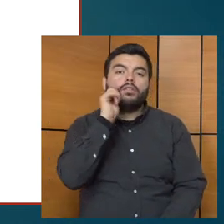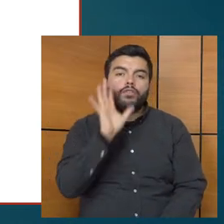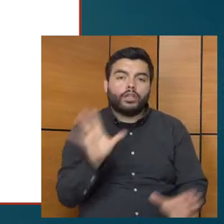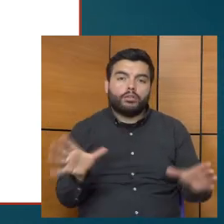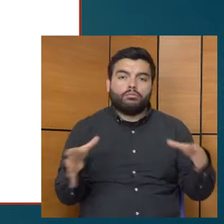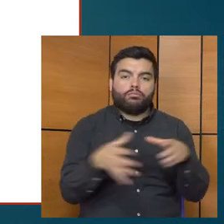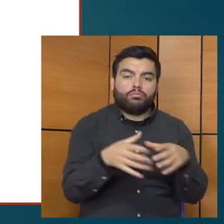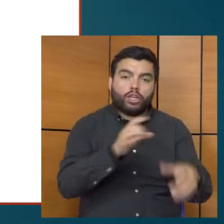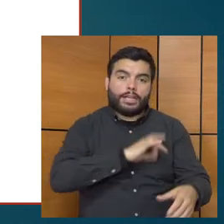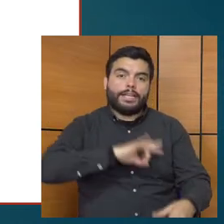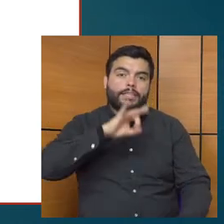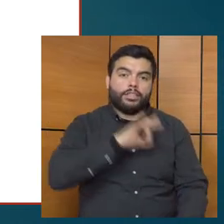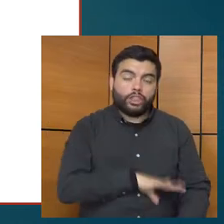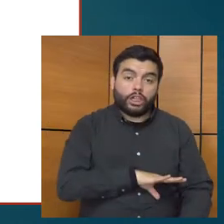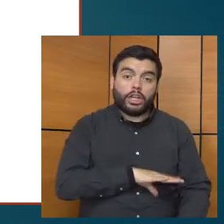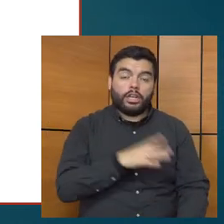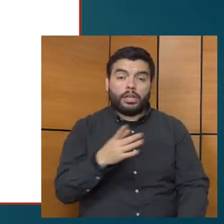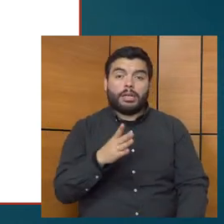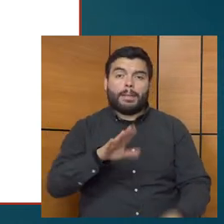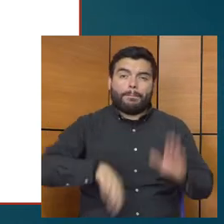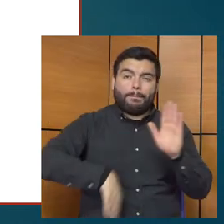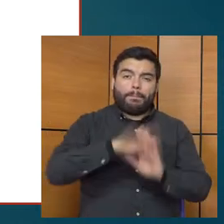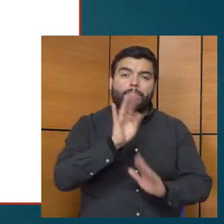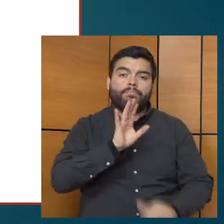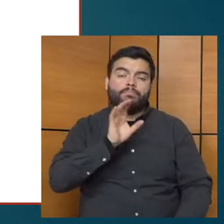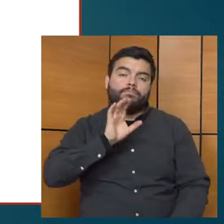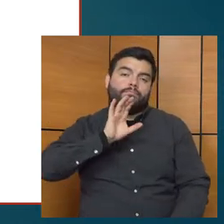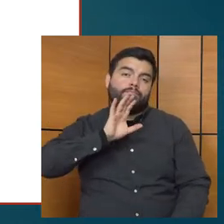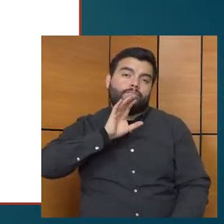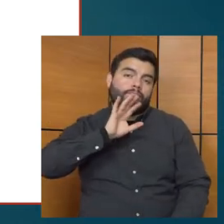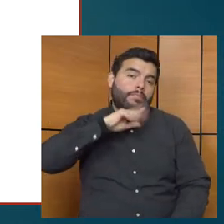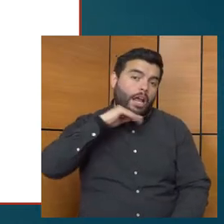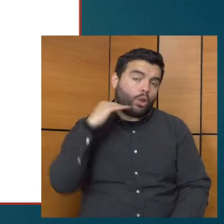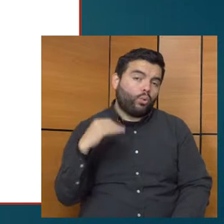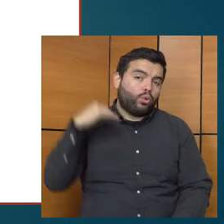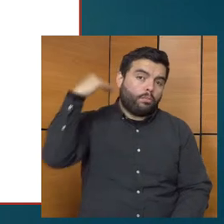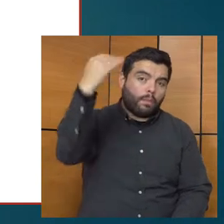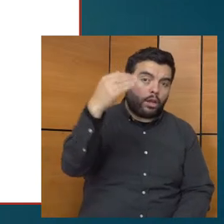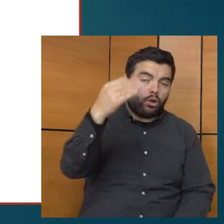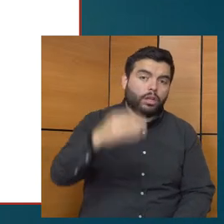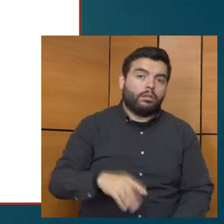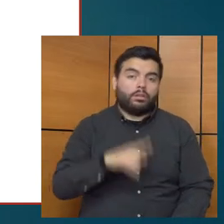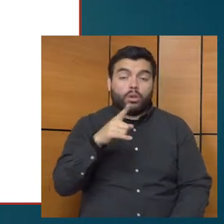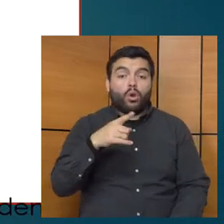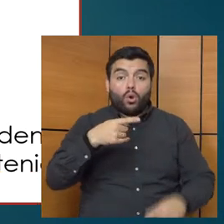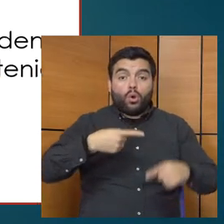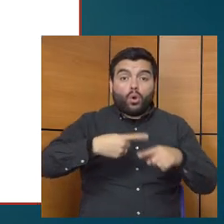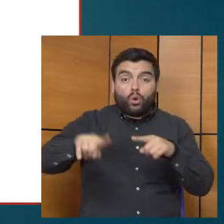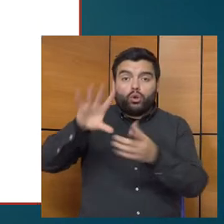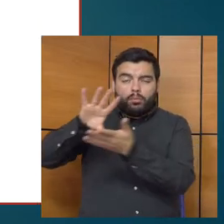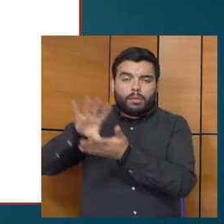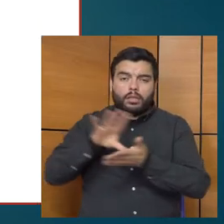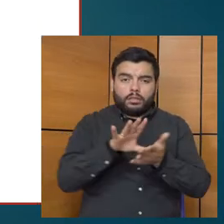mucho más envejecida con respecto a sus países hermanos de continente, ¿no?